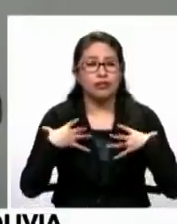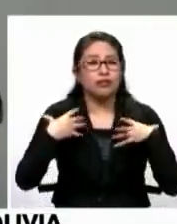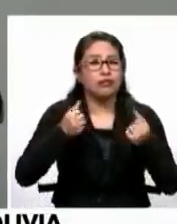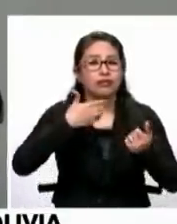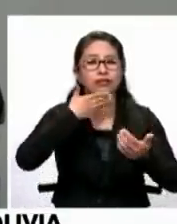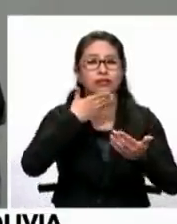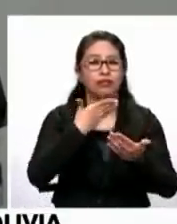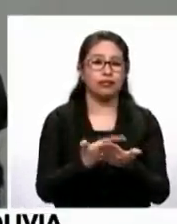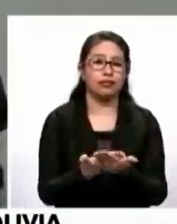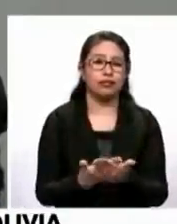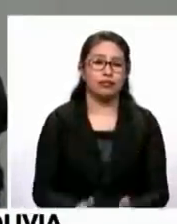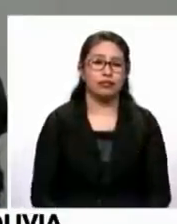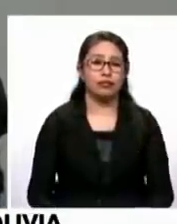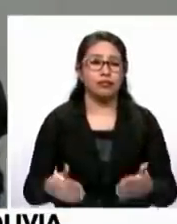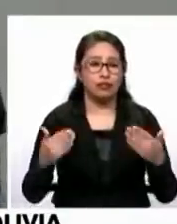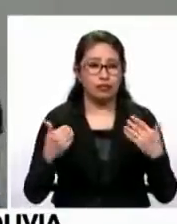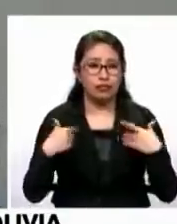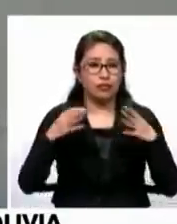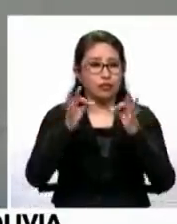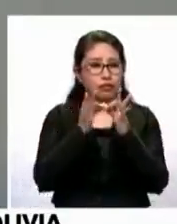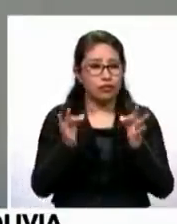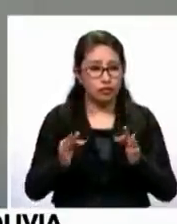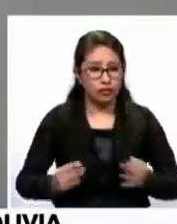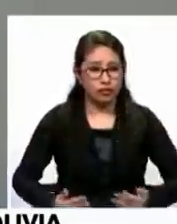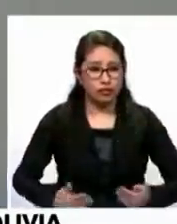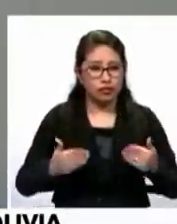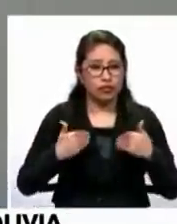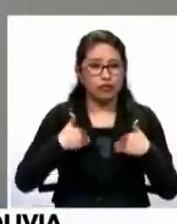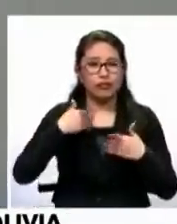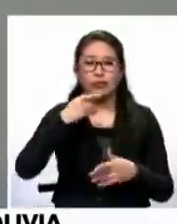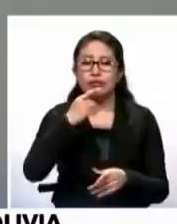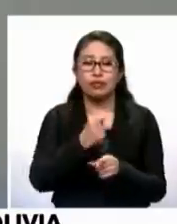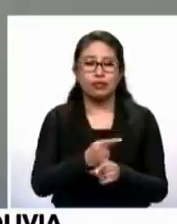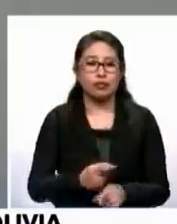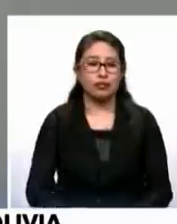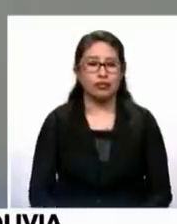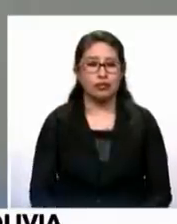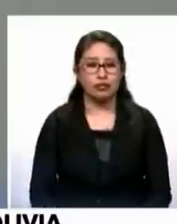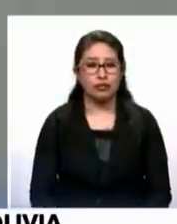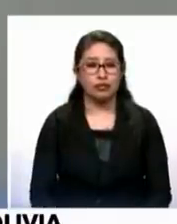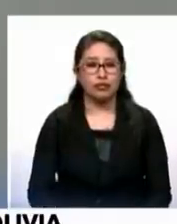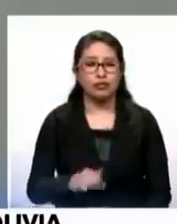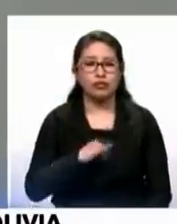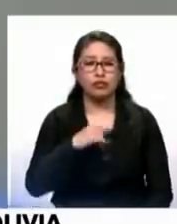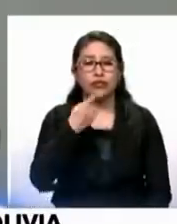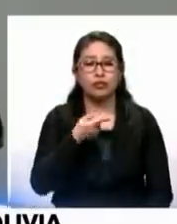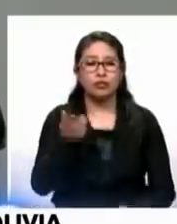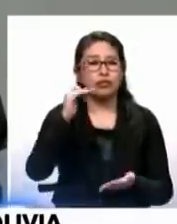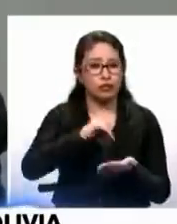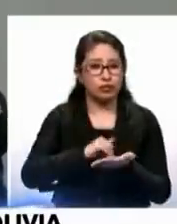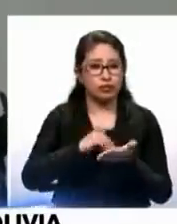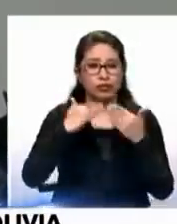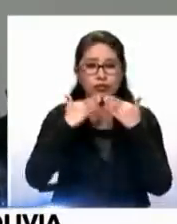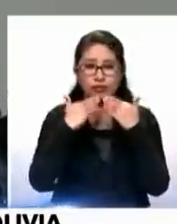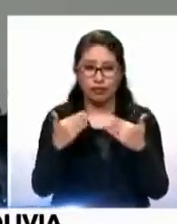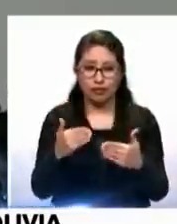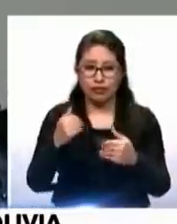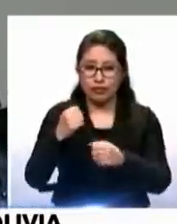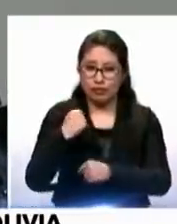tengamos condiciones para que nos puedan atender de manera digna. Yo reitero mi agradecimiento al